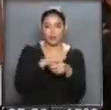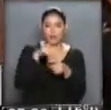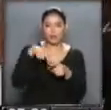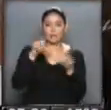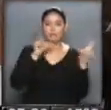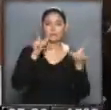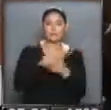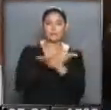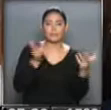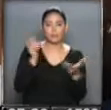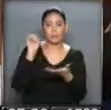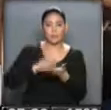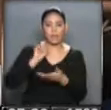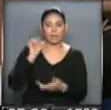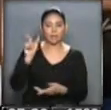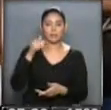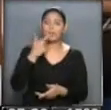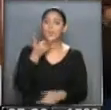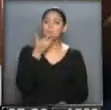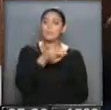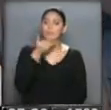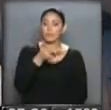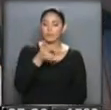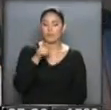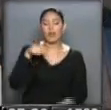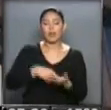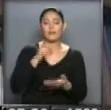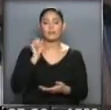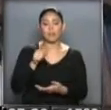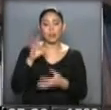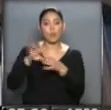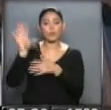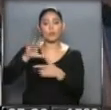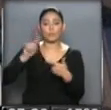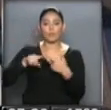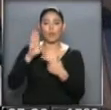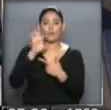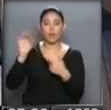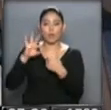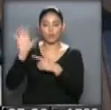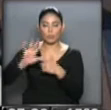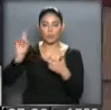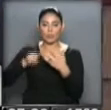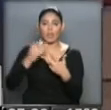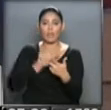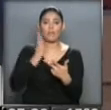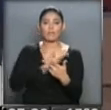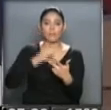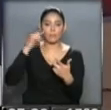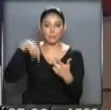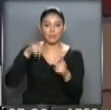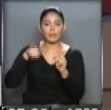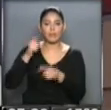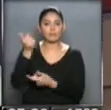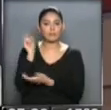radiotelevisión griega son parte de lo exigido a atenas por la troika unión europea el banco central europeo y el fondo monetario los acreedores internacionales